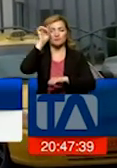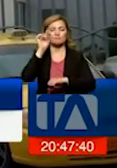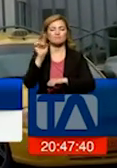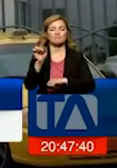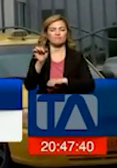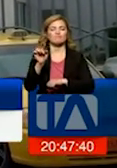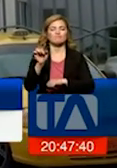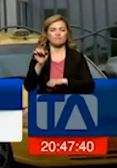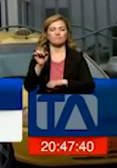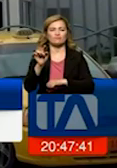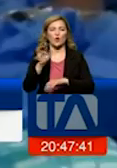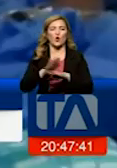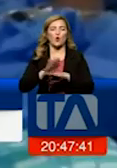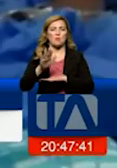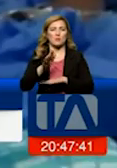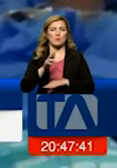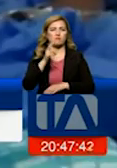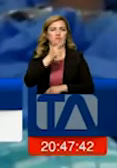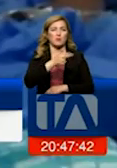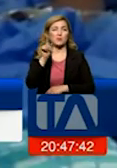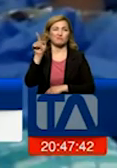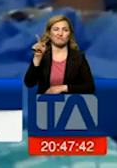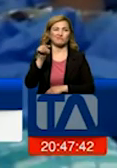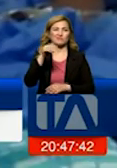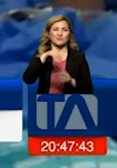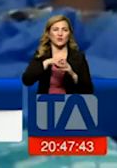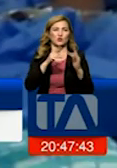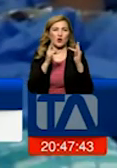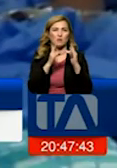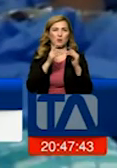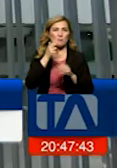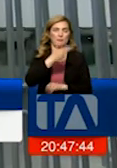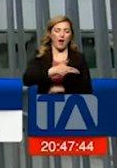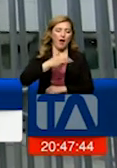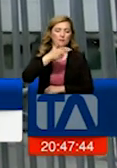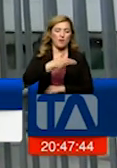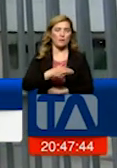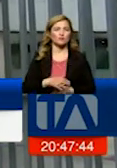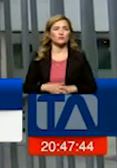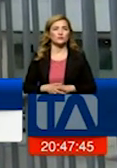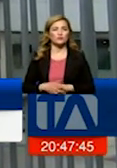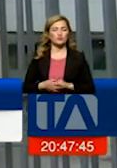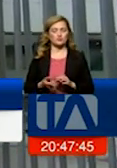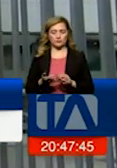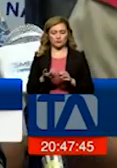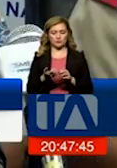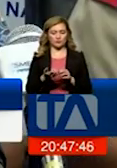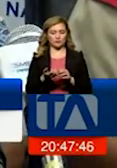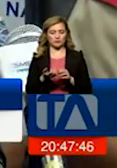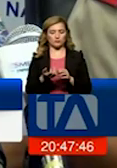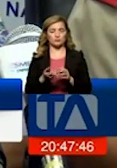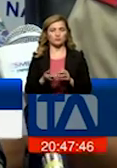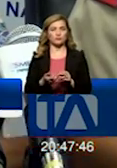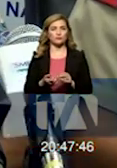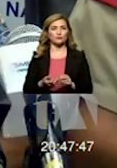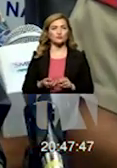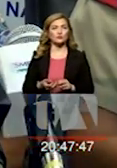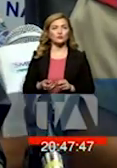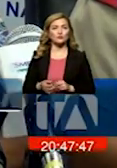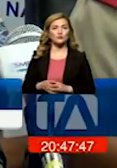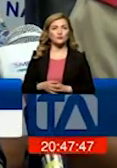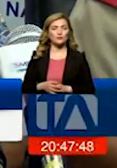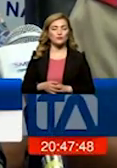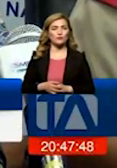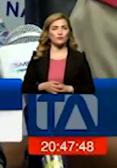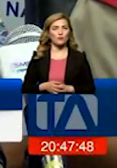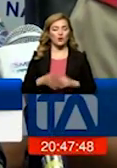serían quienes asesinaron al PPL en el interior de esa casa de salud de la ciudad de Esmeraldas. Uno vestido de policía